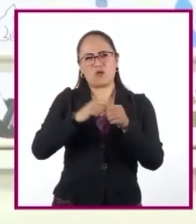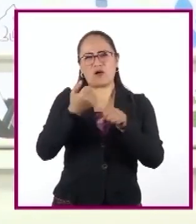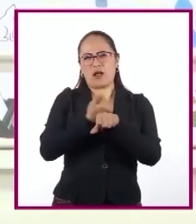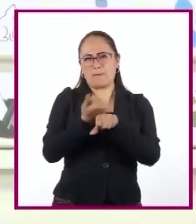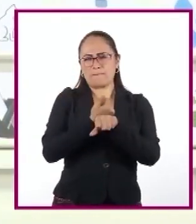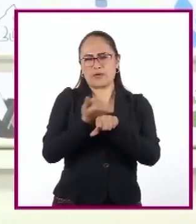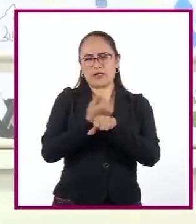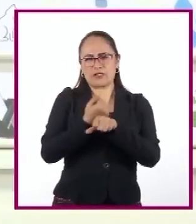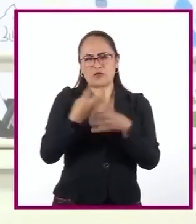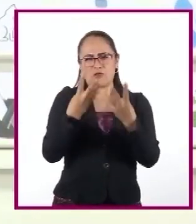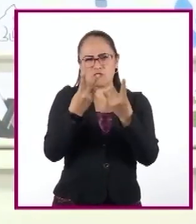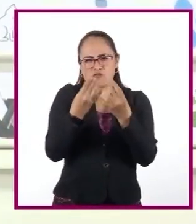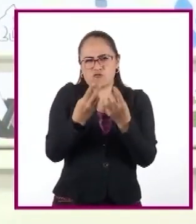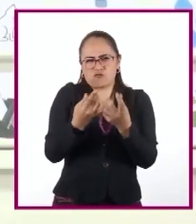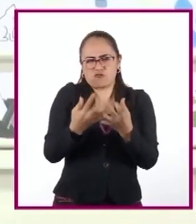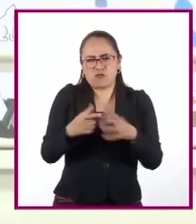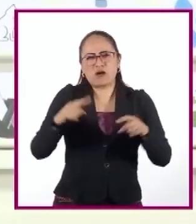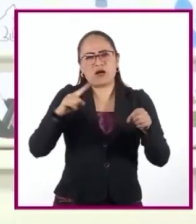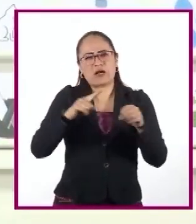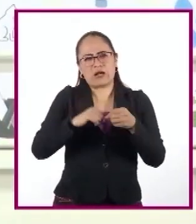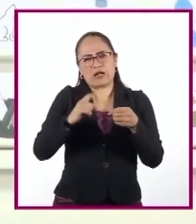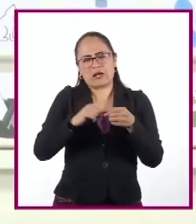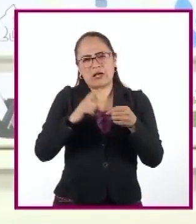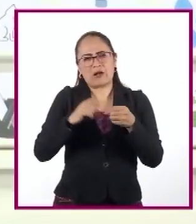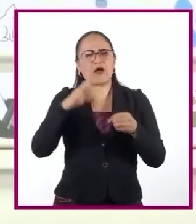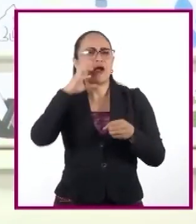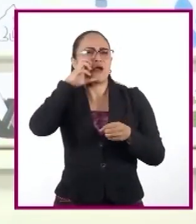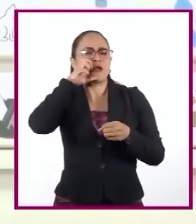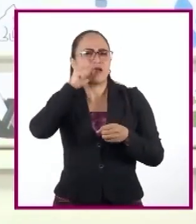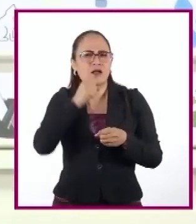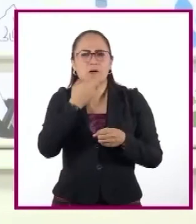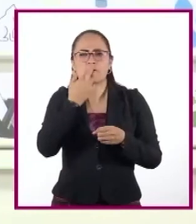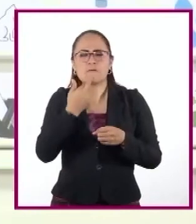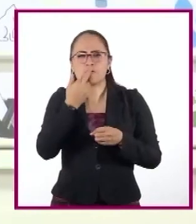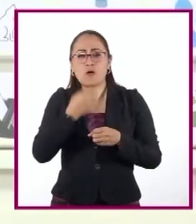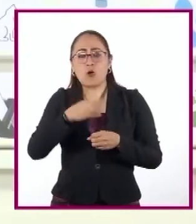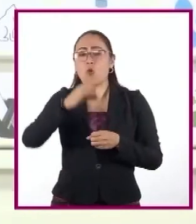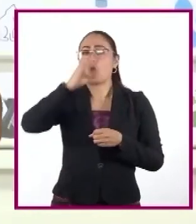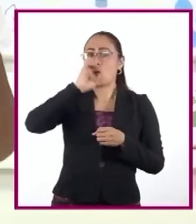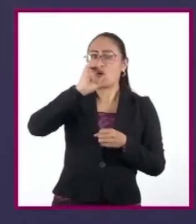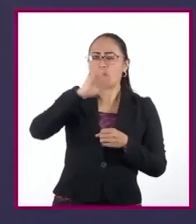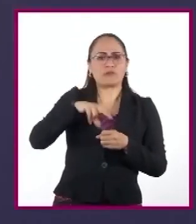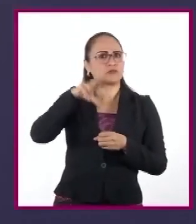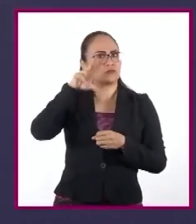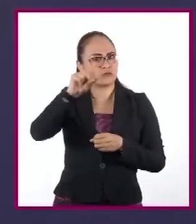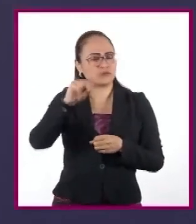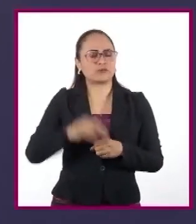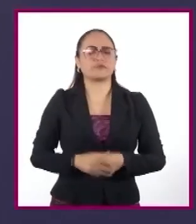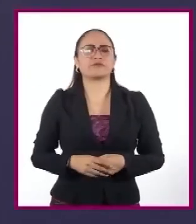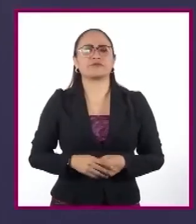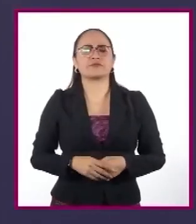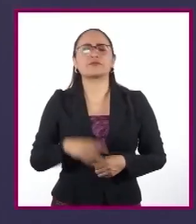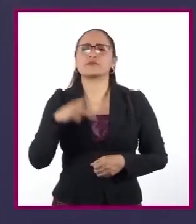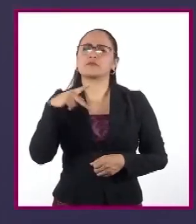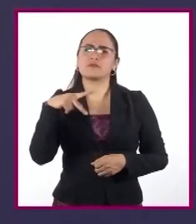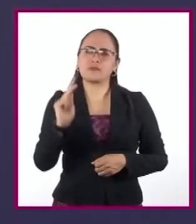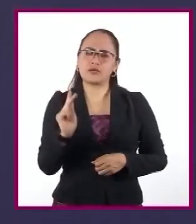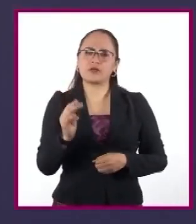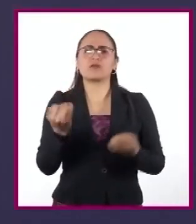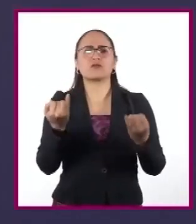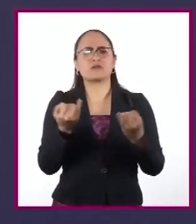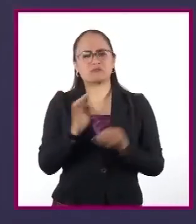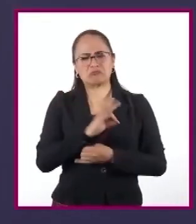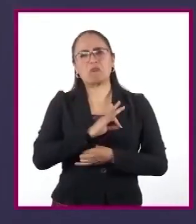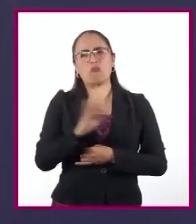de fundirse y cambiar al color naranja rojizo, no podría ser ingerido de esta forma. Sin embargo, sí puede